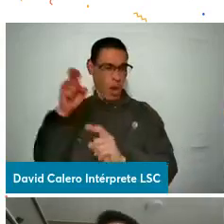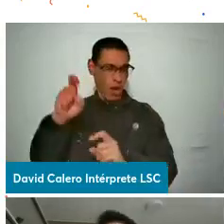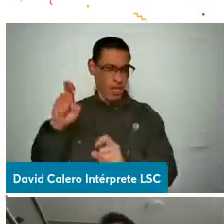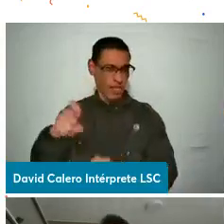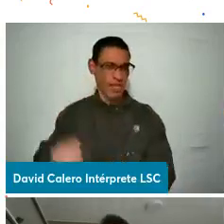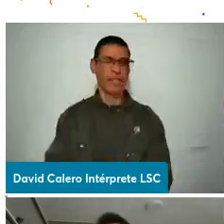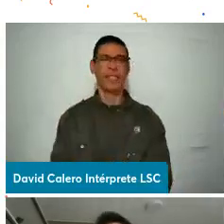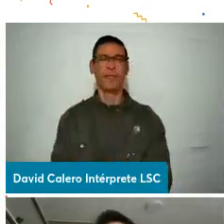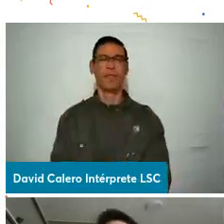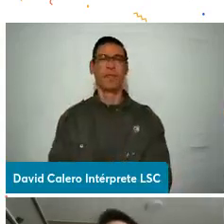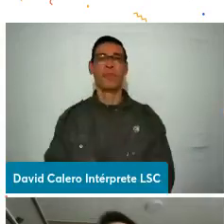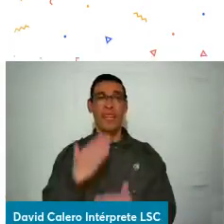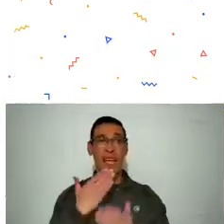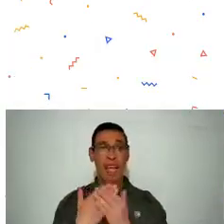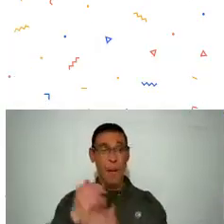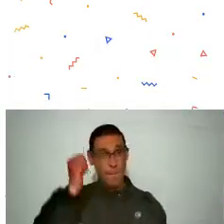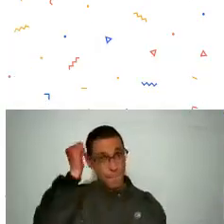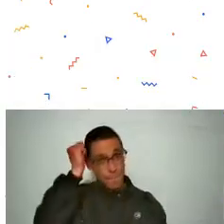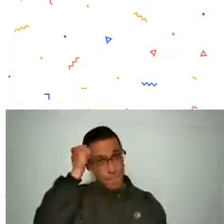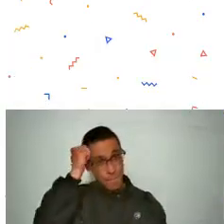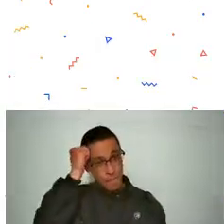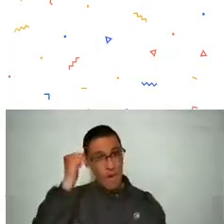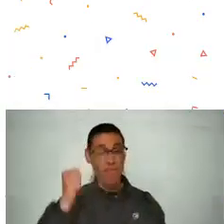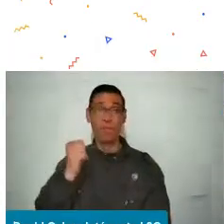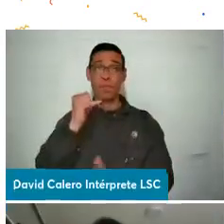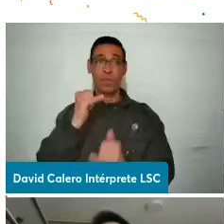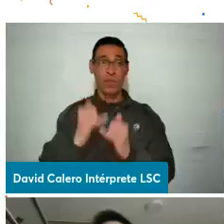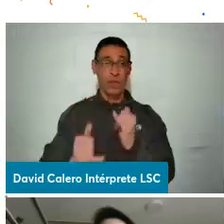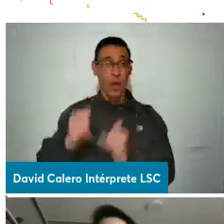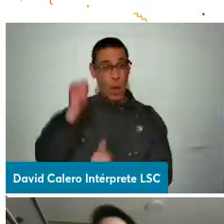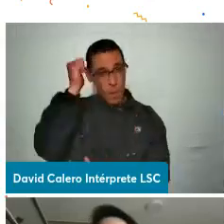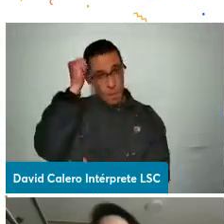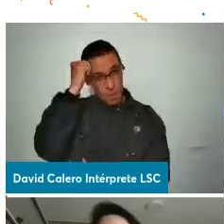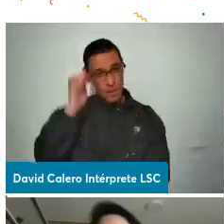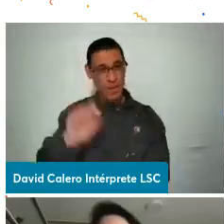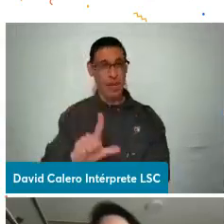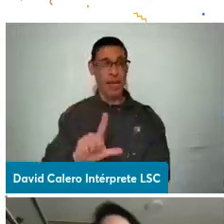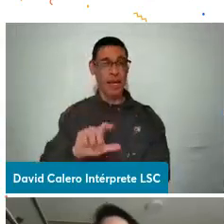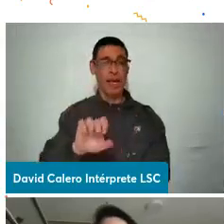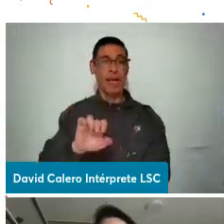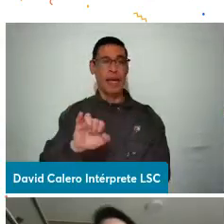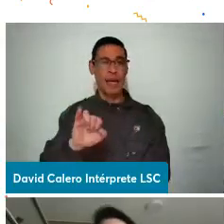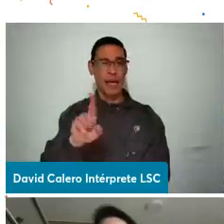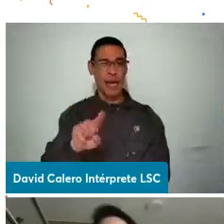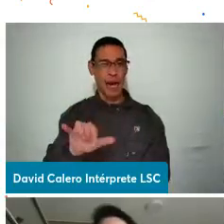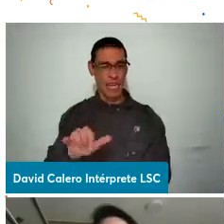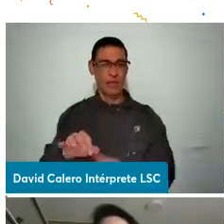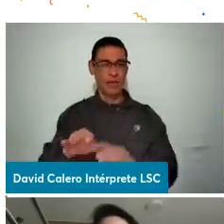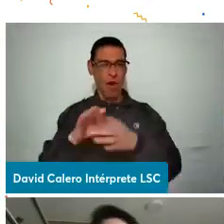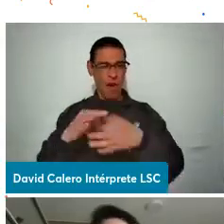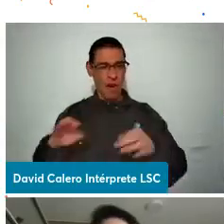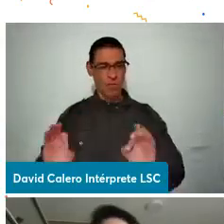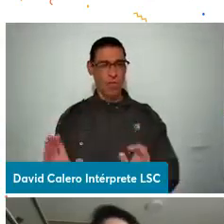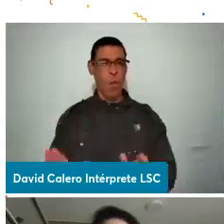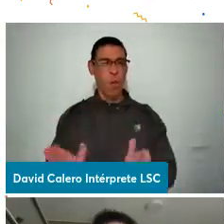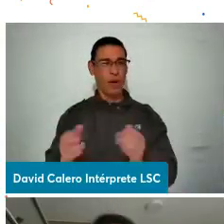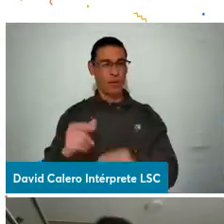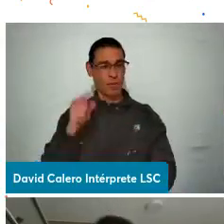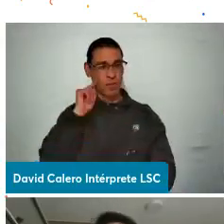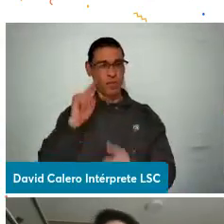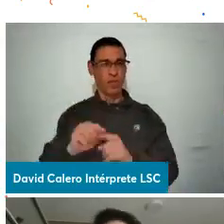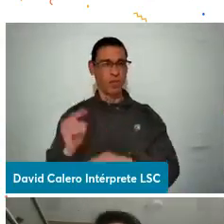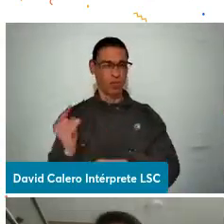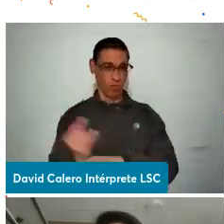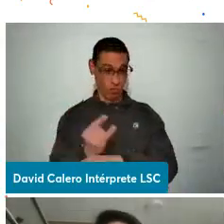Muchísimas gracias, profe Juan Pablo. Y por último, profe Lacey, esa frase motivadora para seguir usando la tecnología.